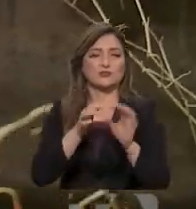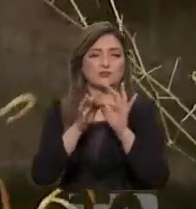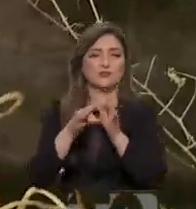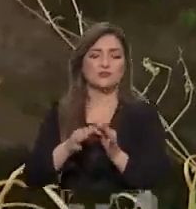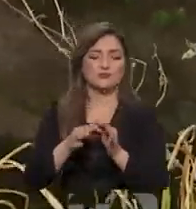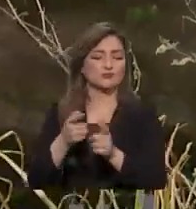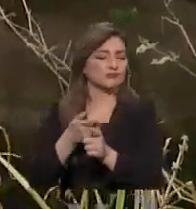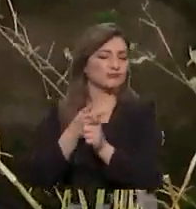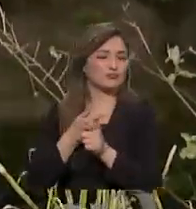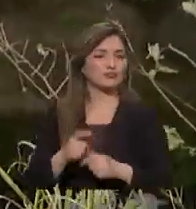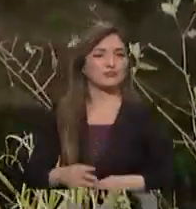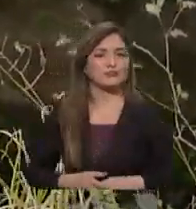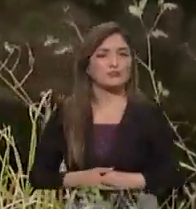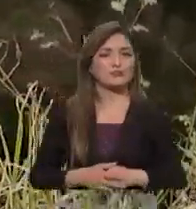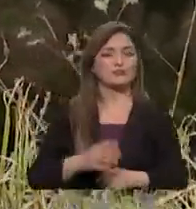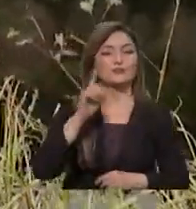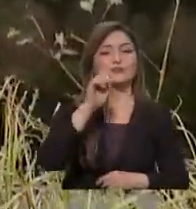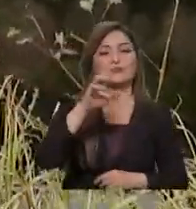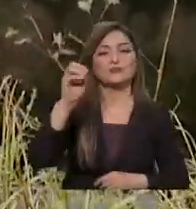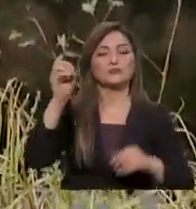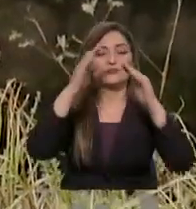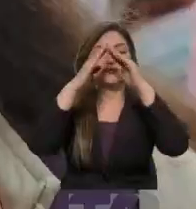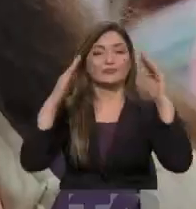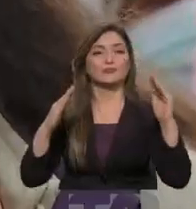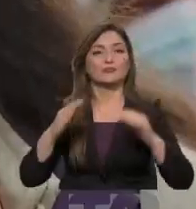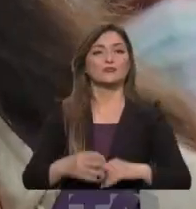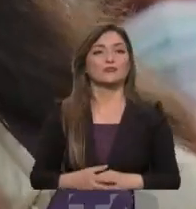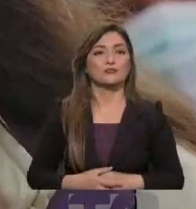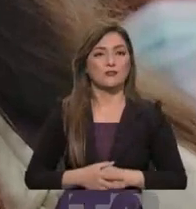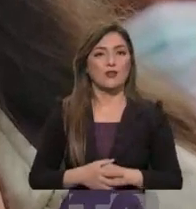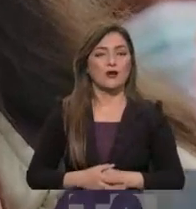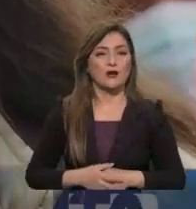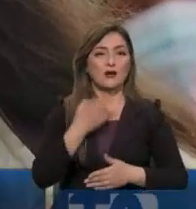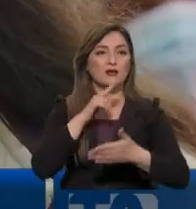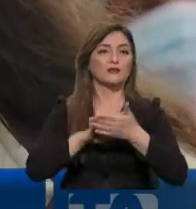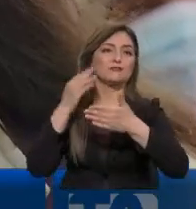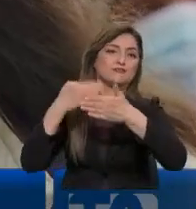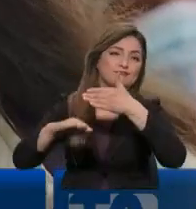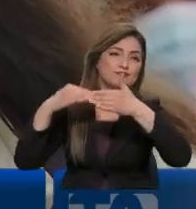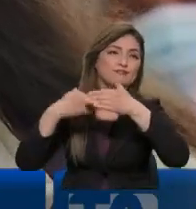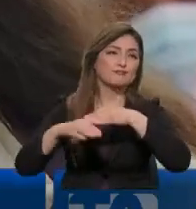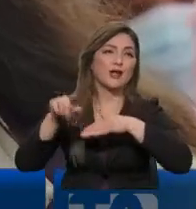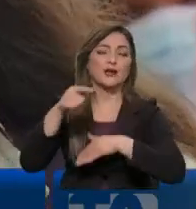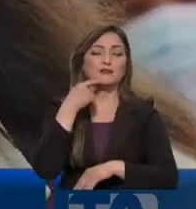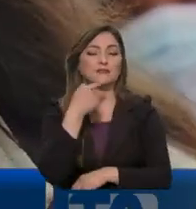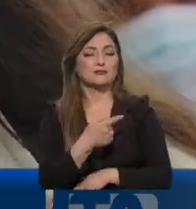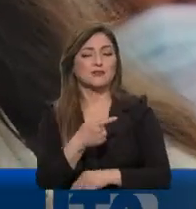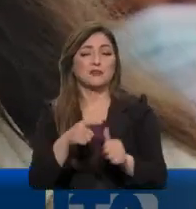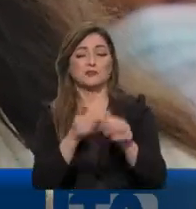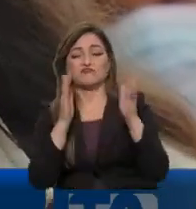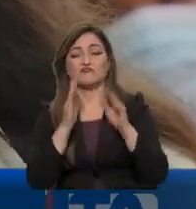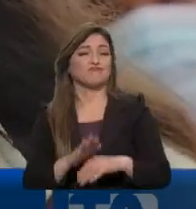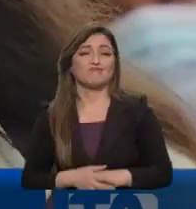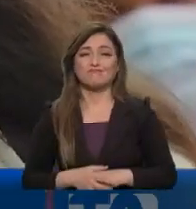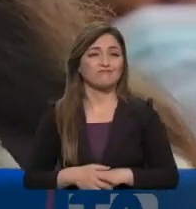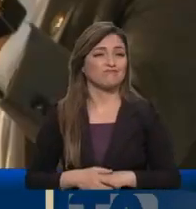intervención inmediata. Son alrededor de 100 viviendas afectadas. He mandado miles de oficios, pero lo que ellos siempre nos dicen que esto no es prioridad y que no nos